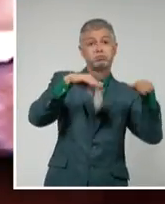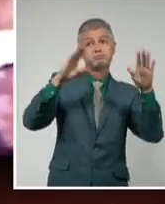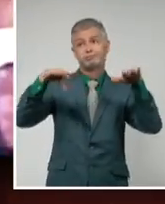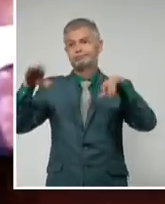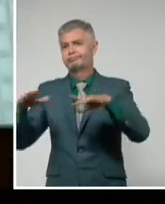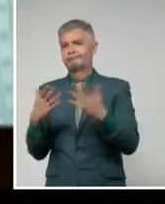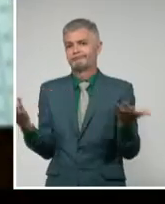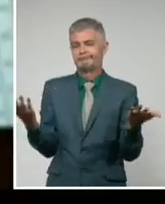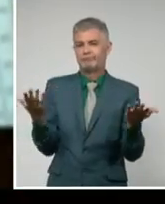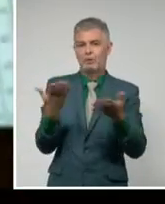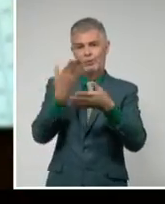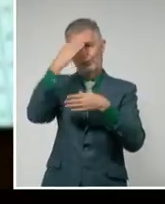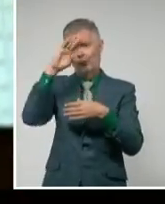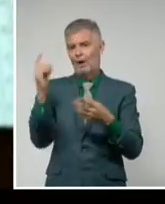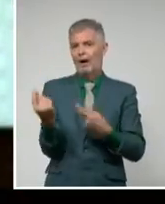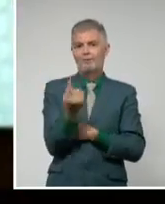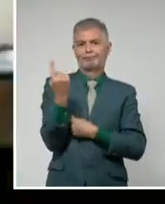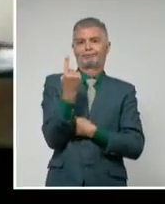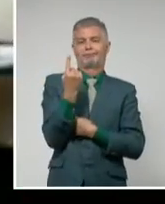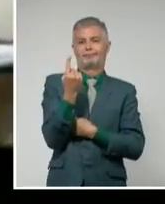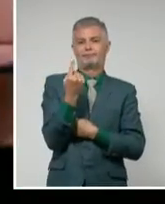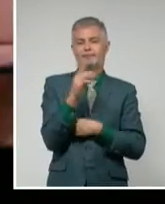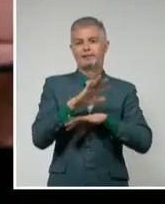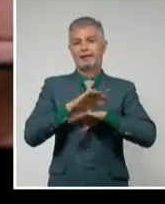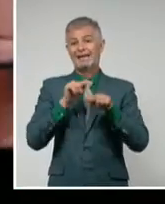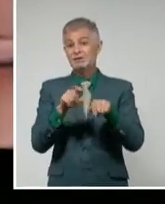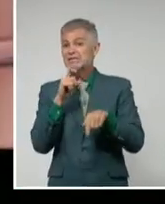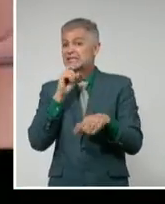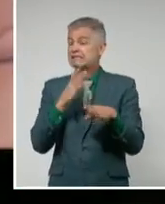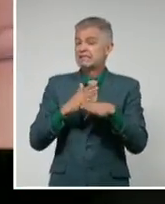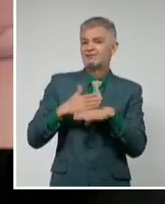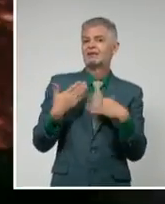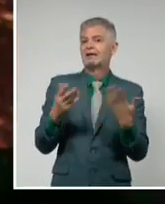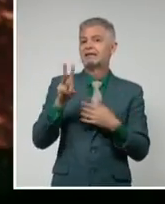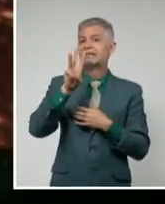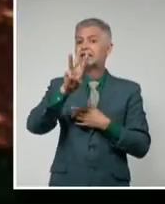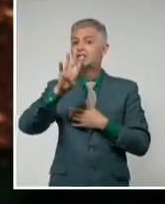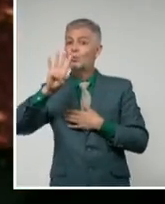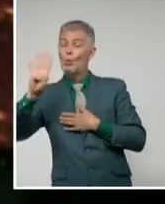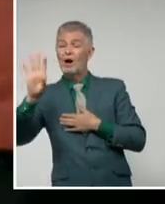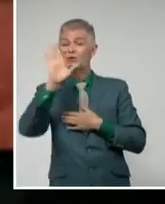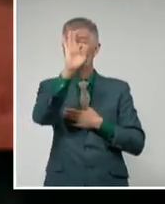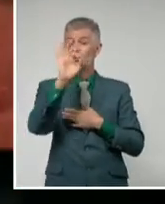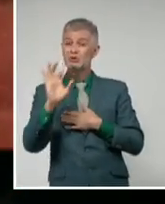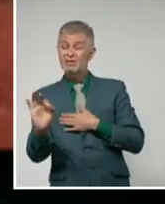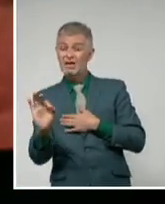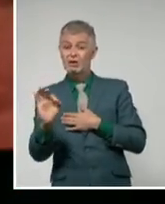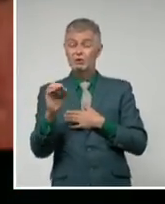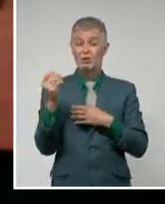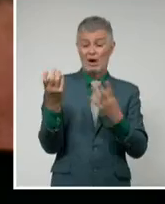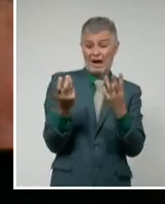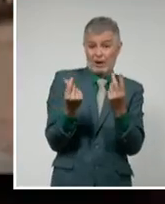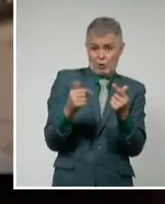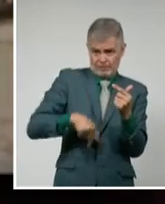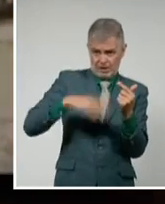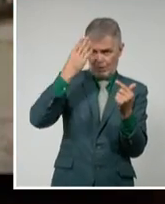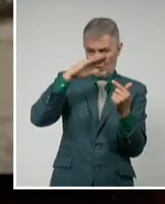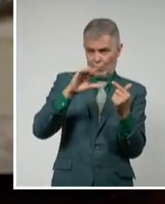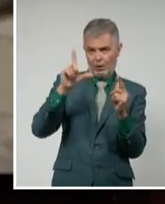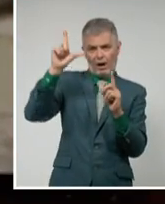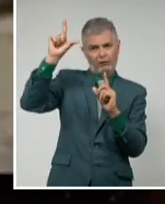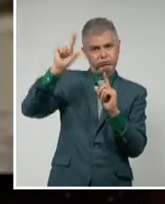Cayeron las capacidades productivas del país, lo que llegó a representar un 34% del Producto Interno Bruto en solo 4